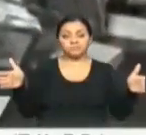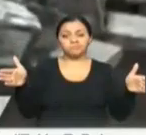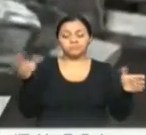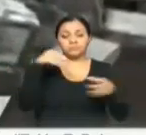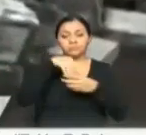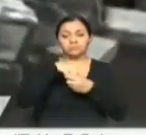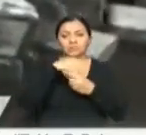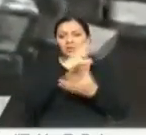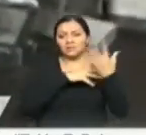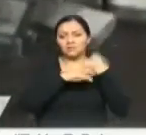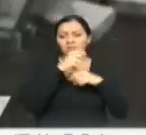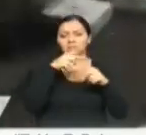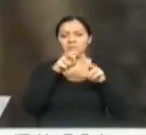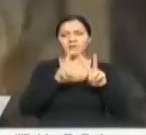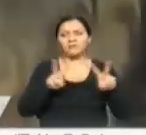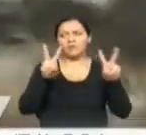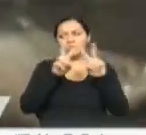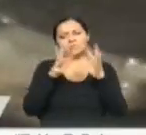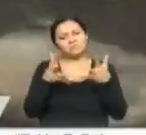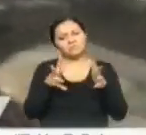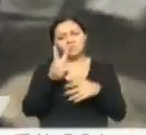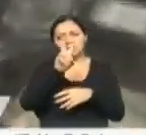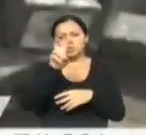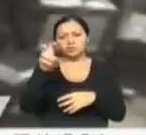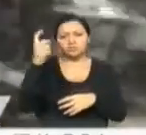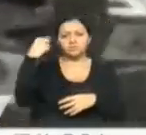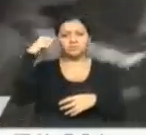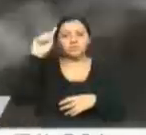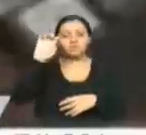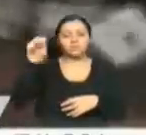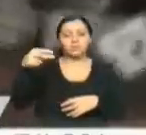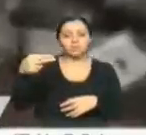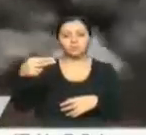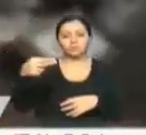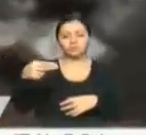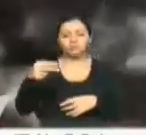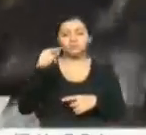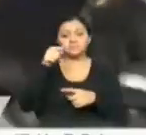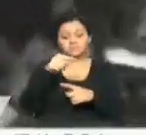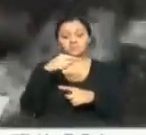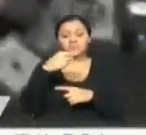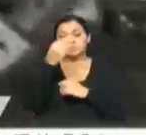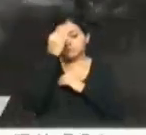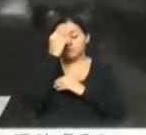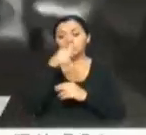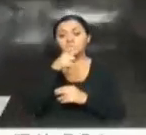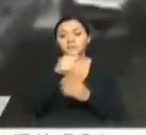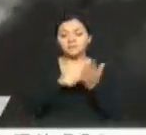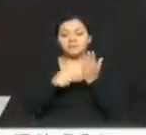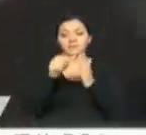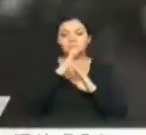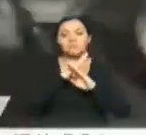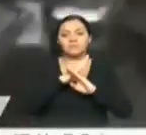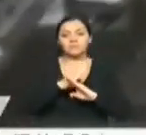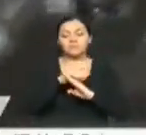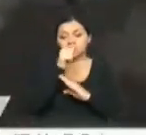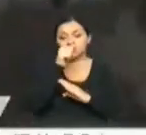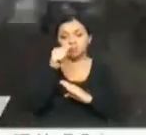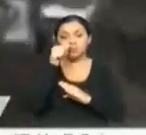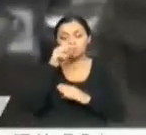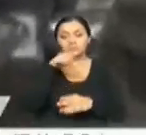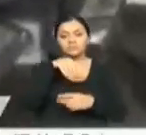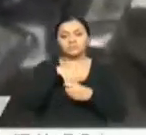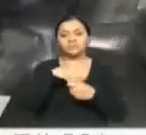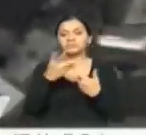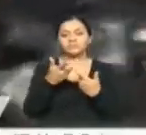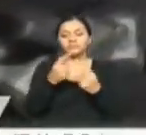continental en su historia, con valor estimado de 200 millones de euros. Según informó el Ministerio de Defensa el domingo, la droga pertenecía al